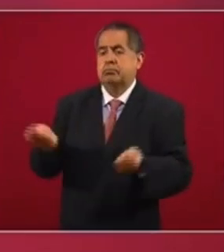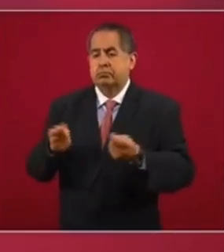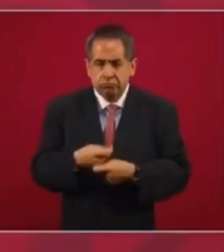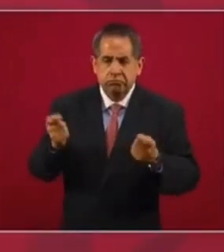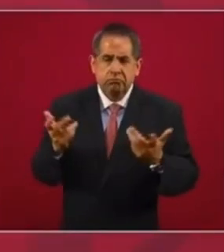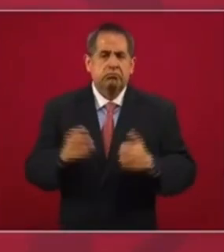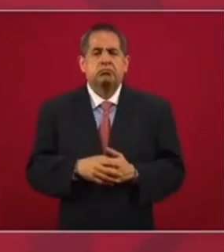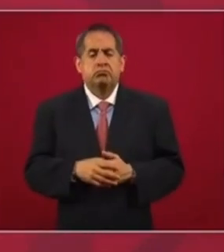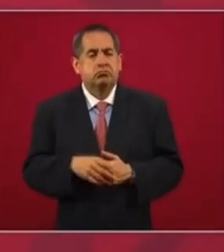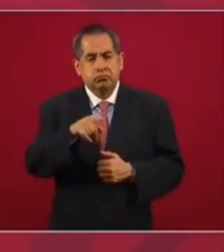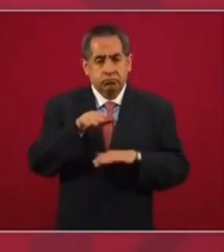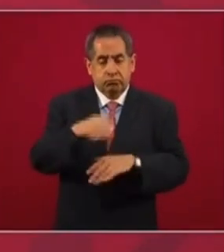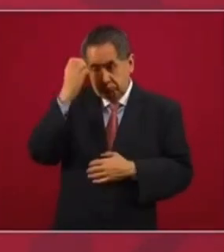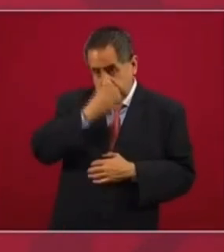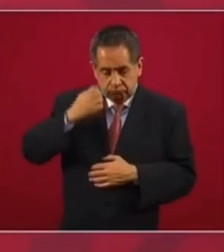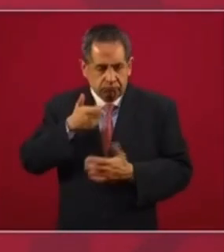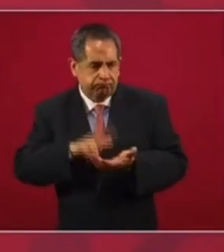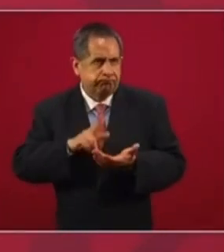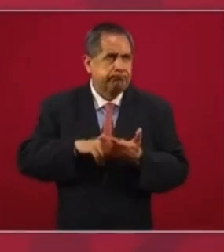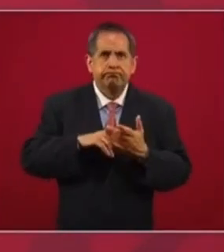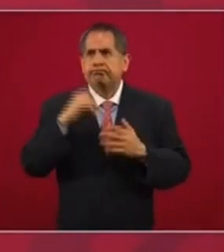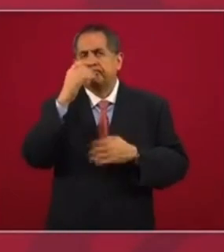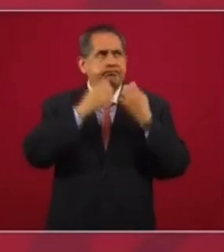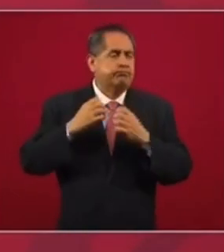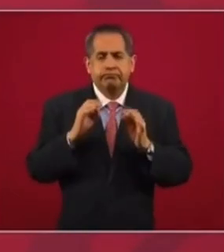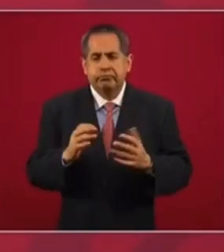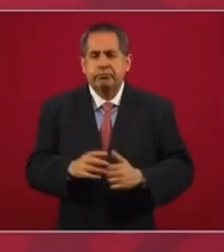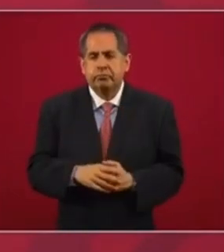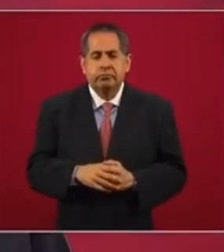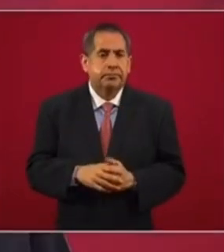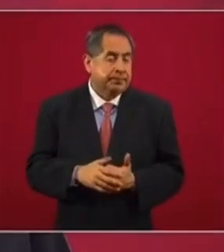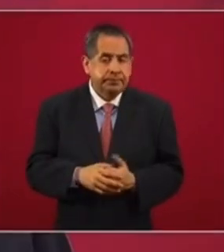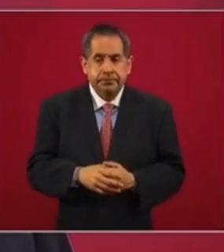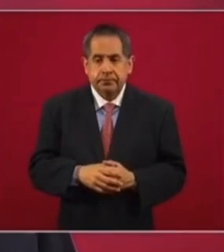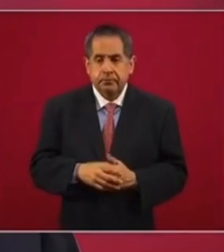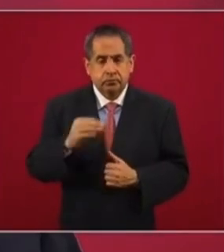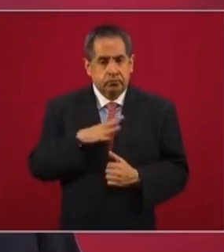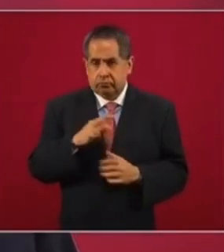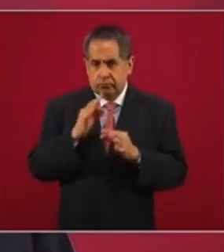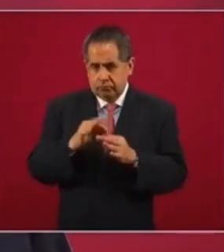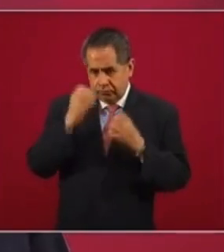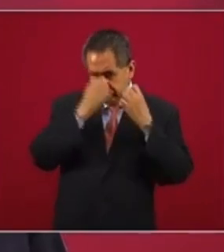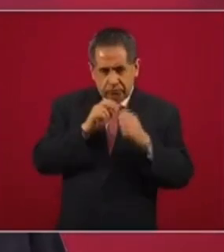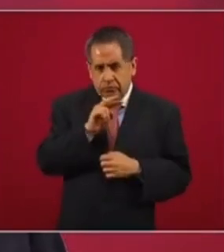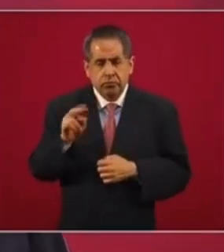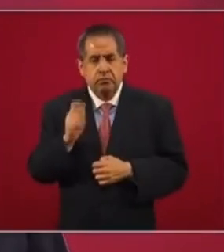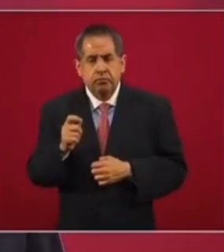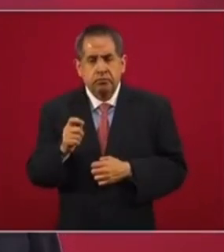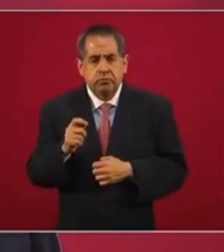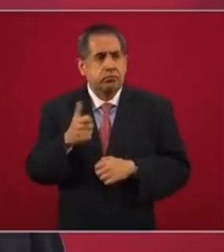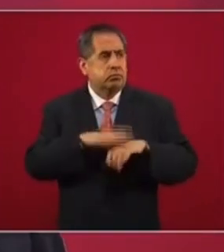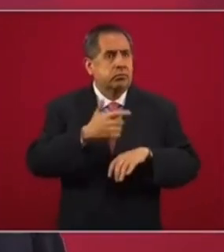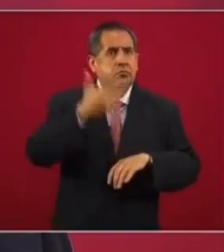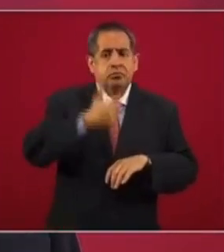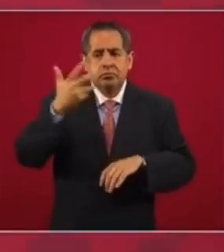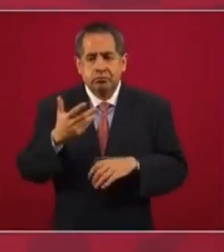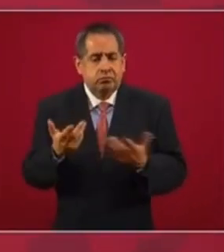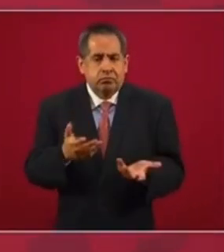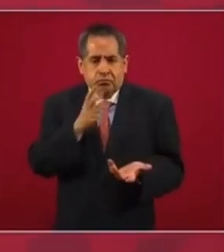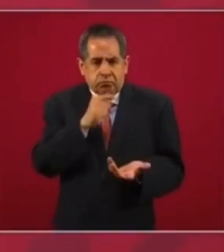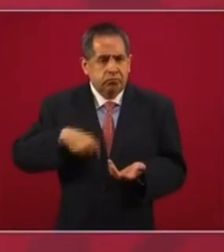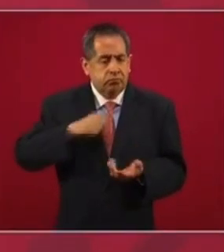premios. Acerca del avalúo, no hay un avalúo de más precio. Nosotros no